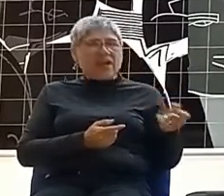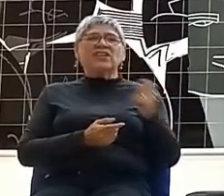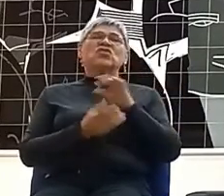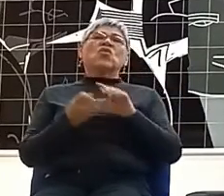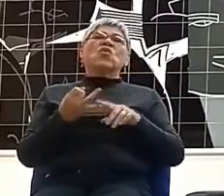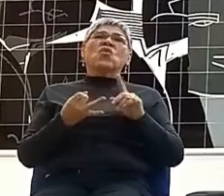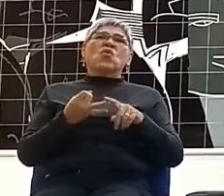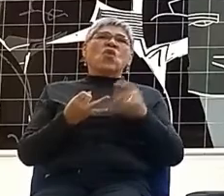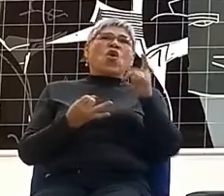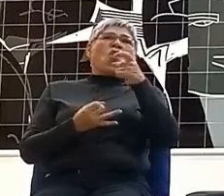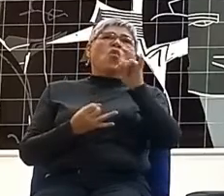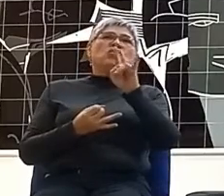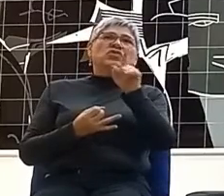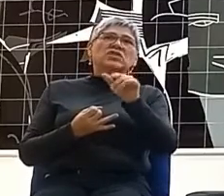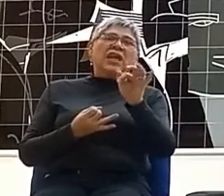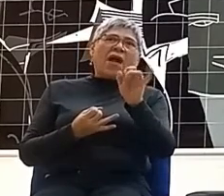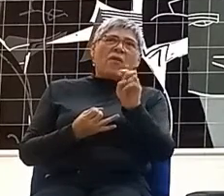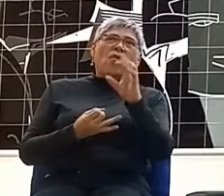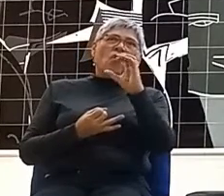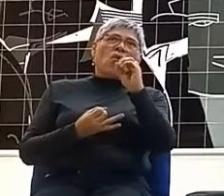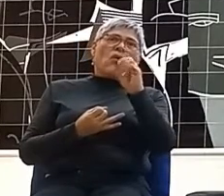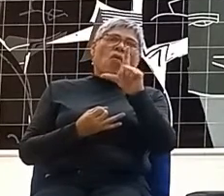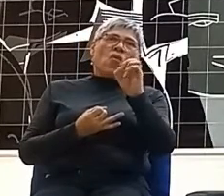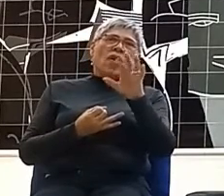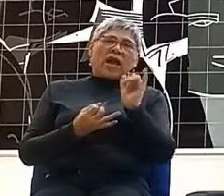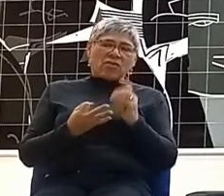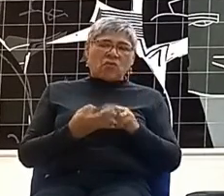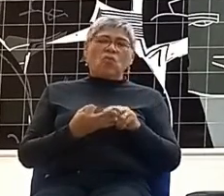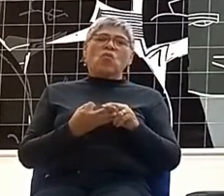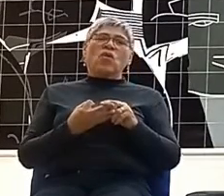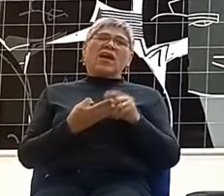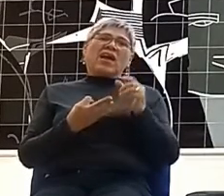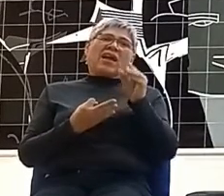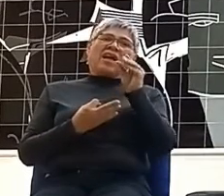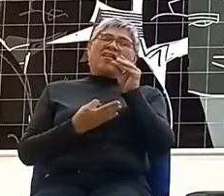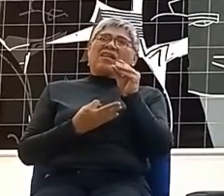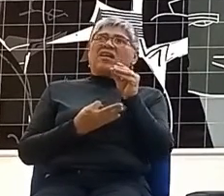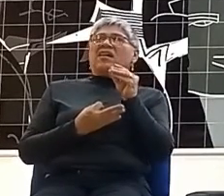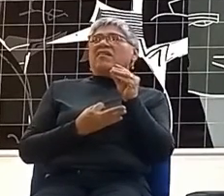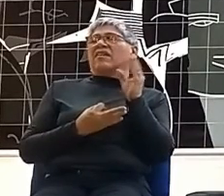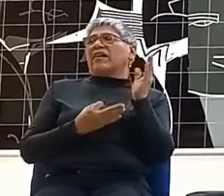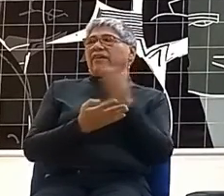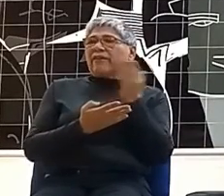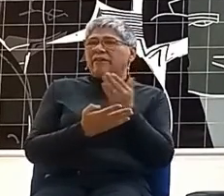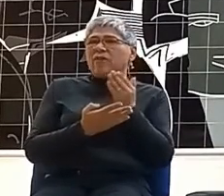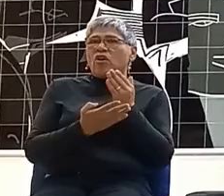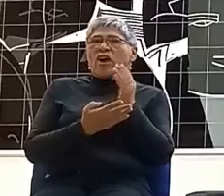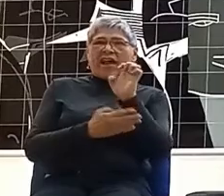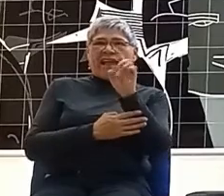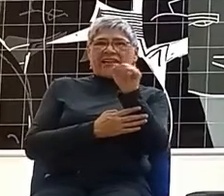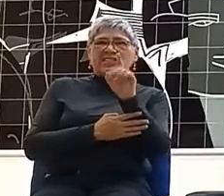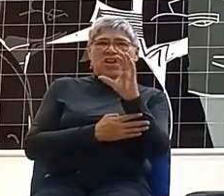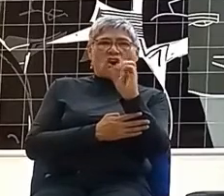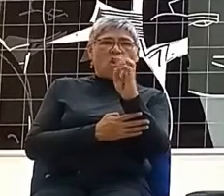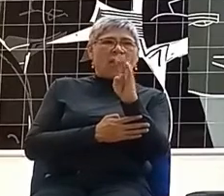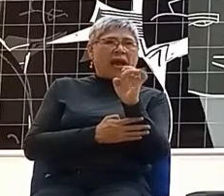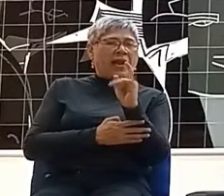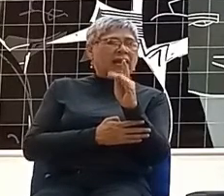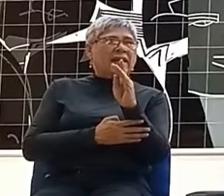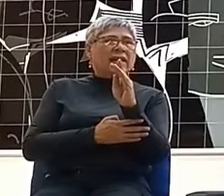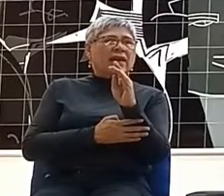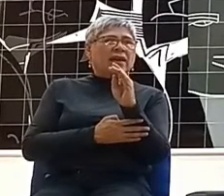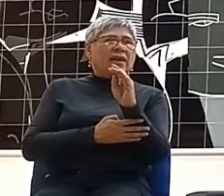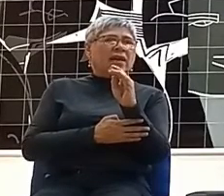Montoya, Gustavo Colorado Grisales, Héctor Escobar Gutiérrez, José Fernando